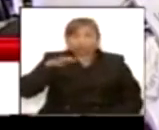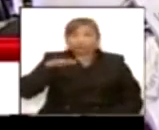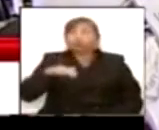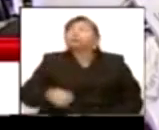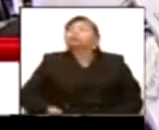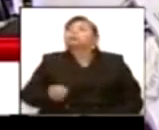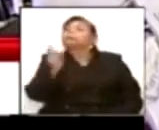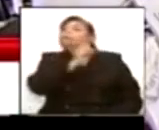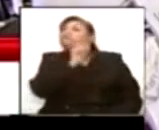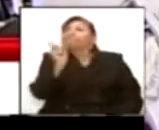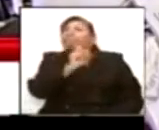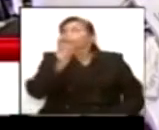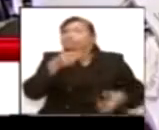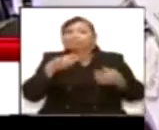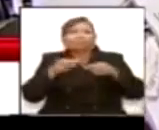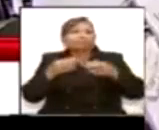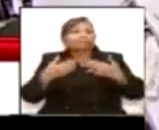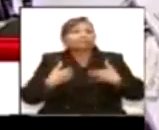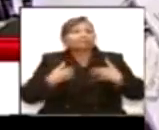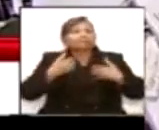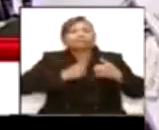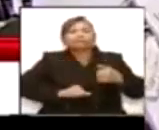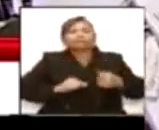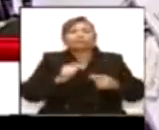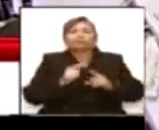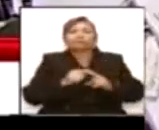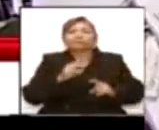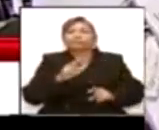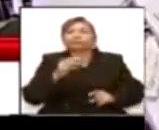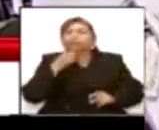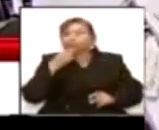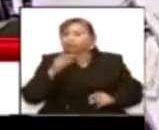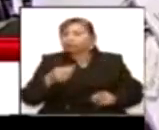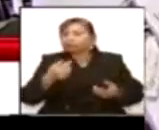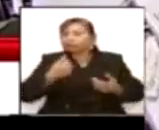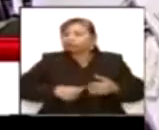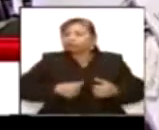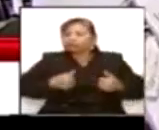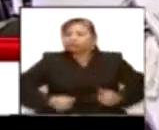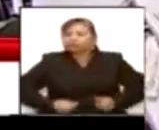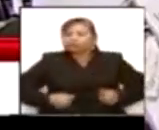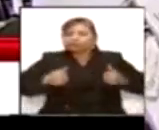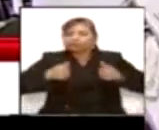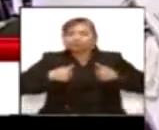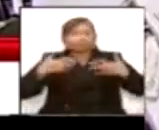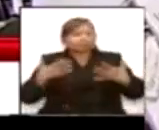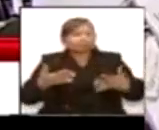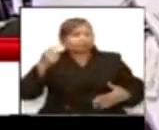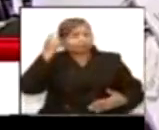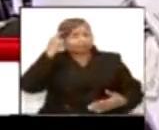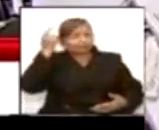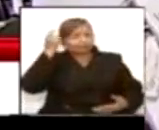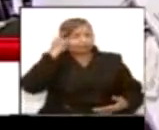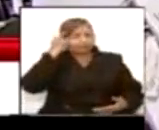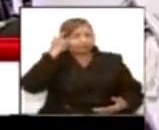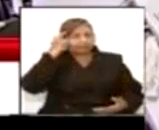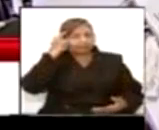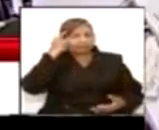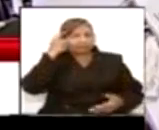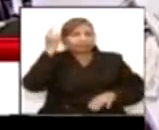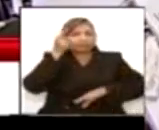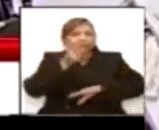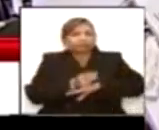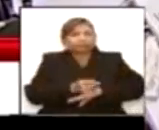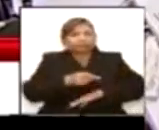a la que no le permitieron tener aborto terapéutico y que puso en riesgo su salud física y su salud mental, denunció